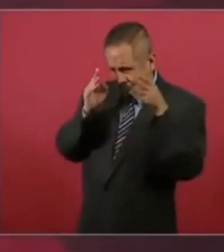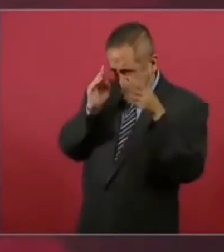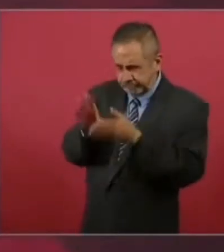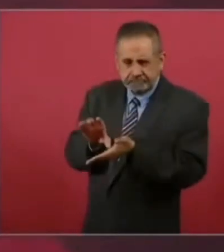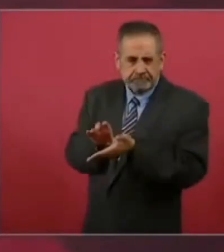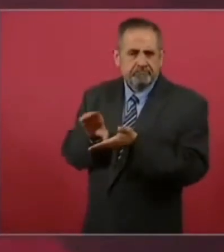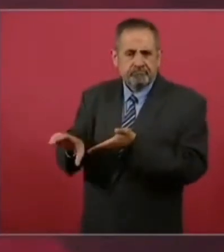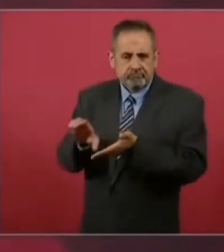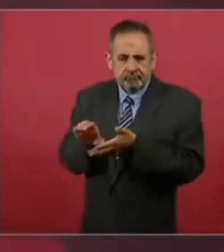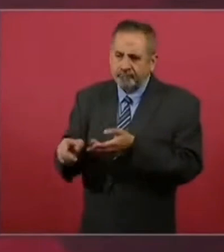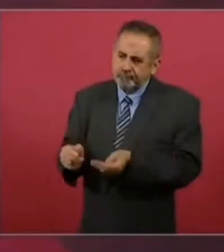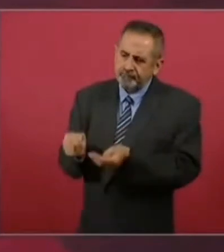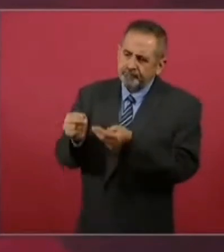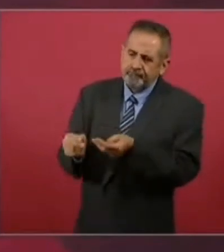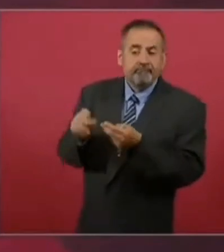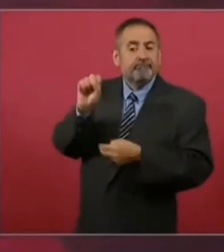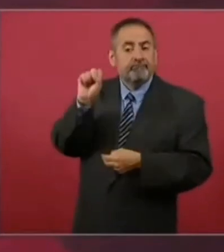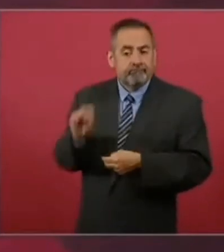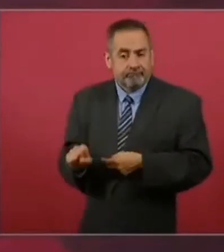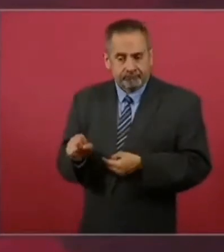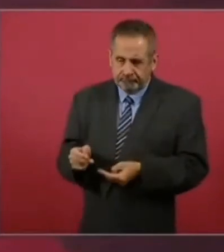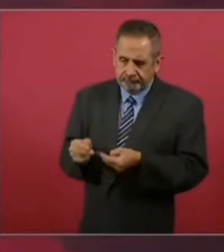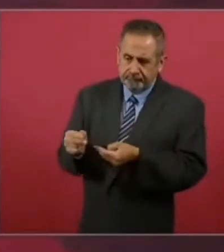esto nos ayudó mucho porque